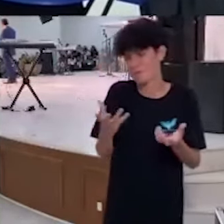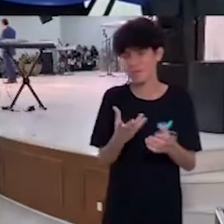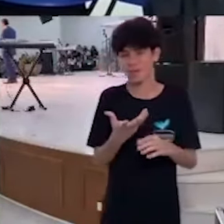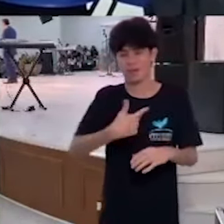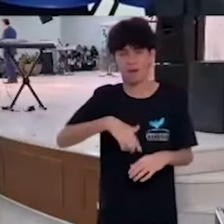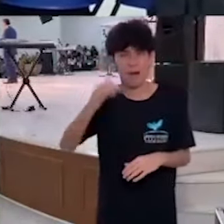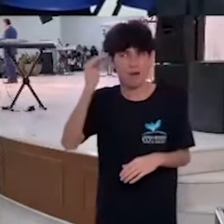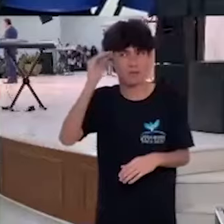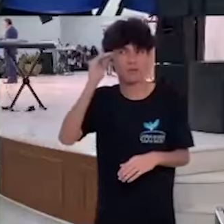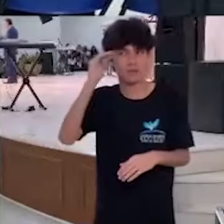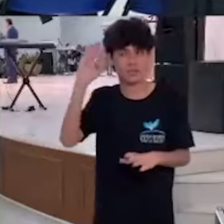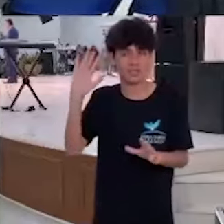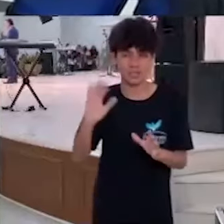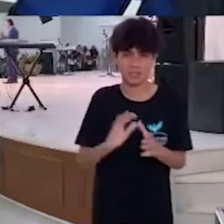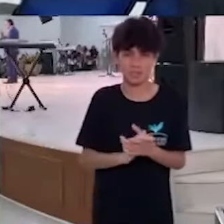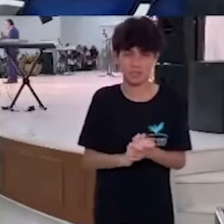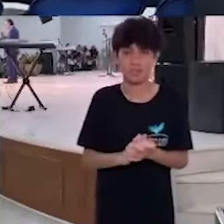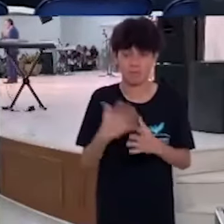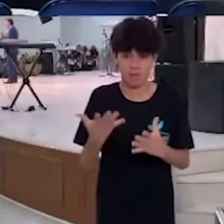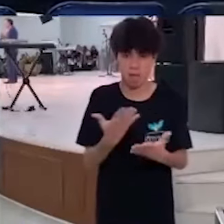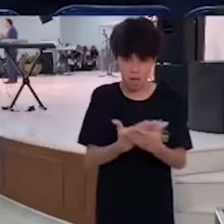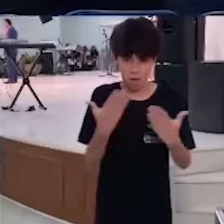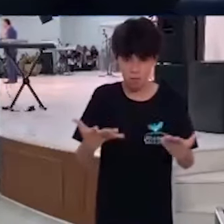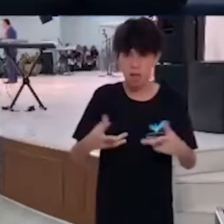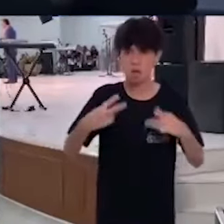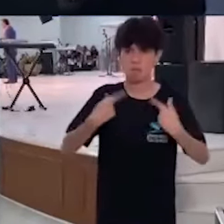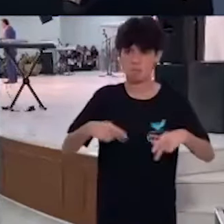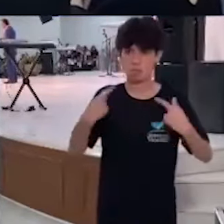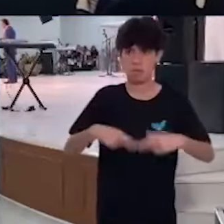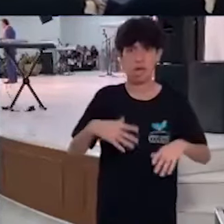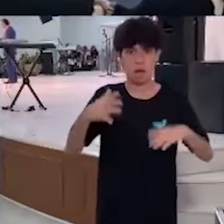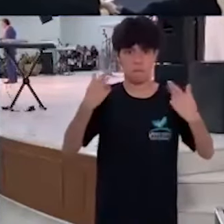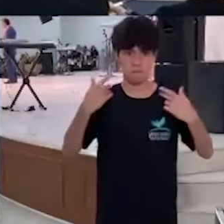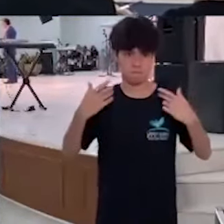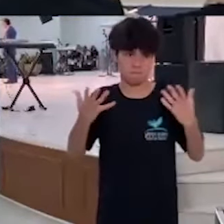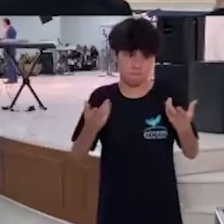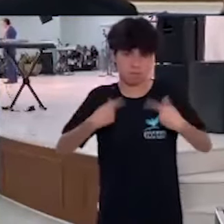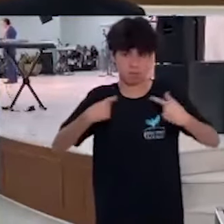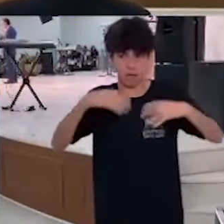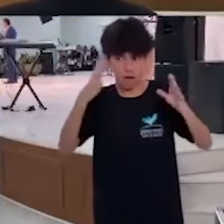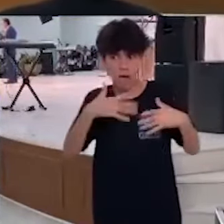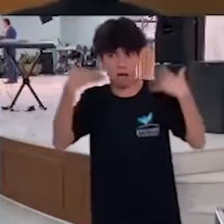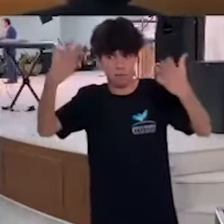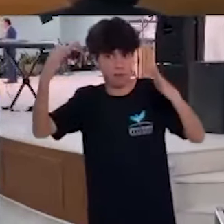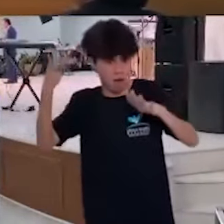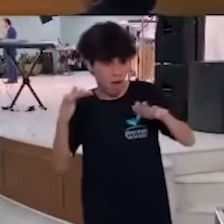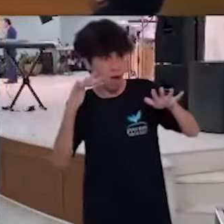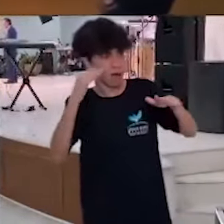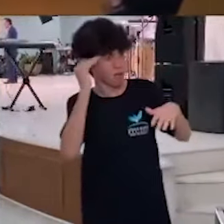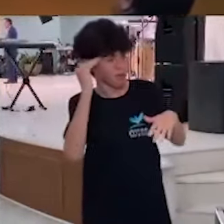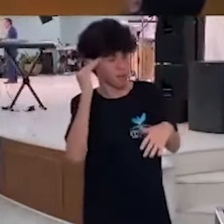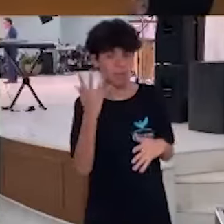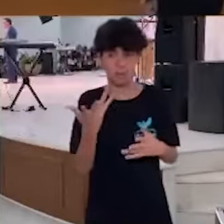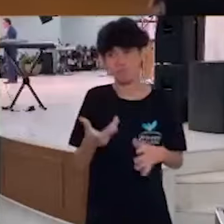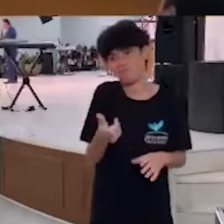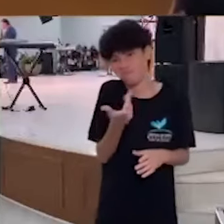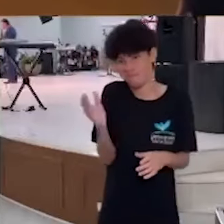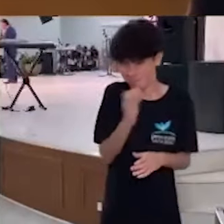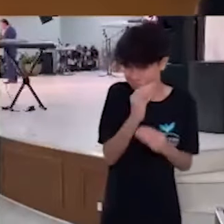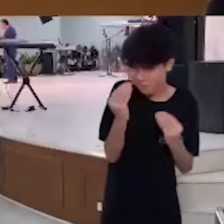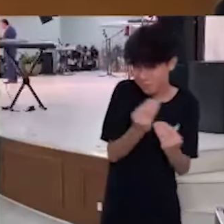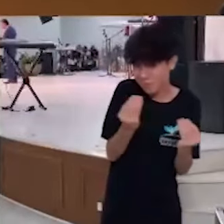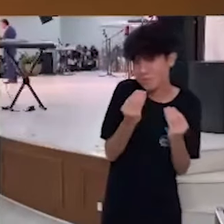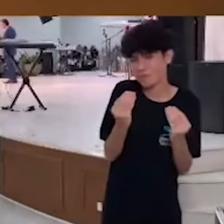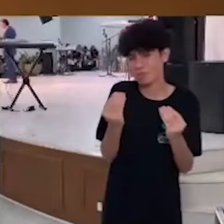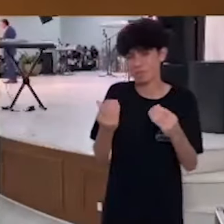Te conocen. Ahora, entonces, al ser personas públicas, pues estamos expuestos a toda clase de situaciones. Pero